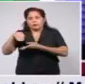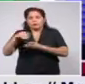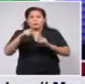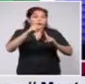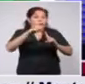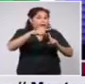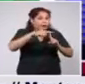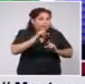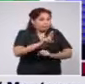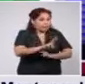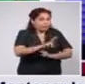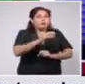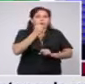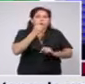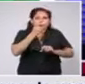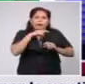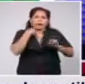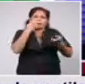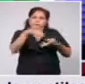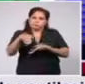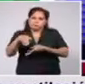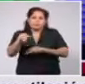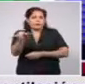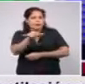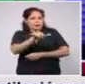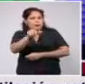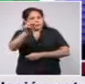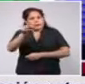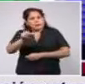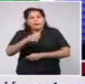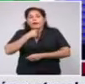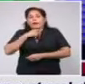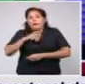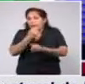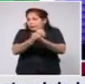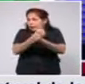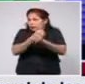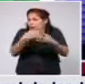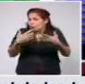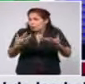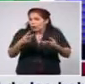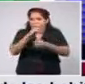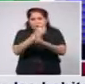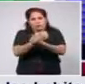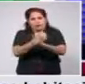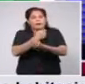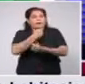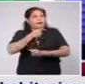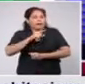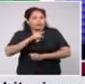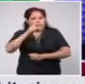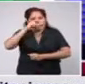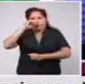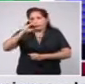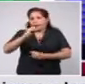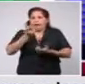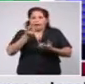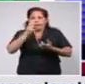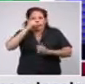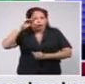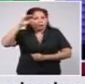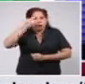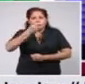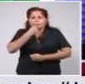la gravedad, en personas sobre todo con determinadas características, como también se ha ido